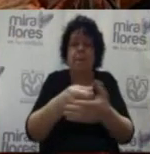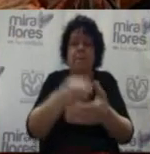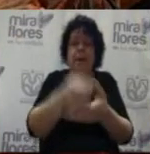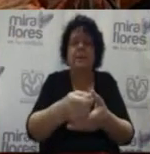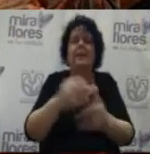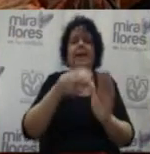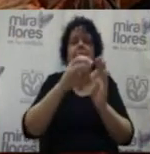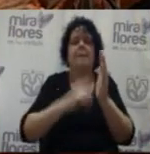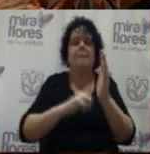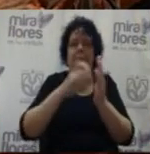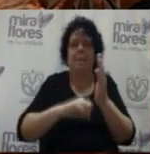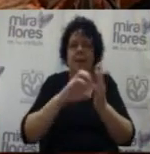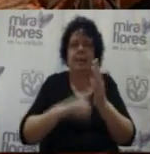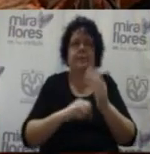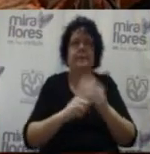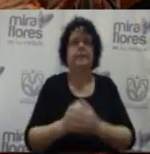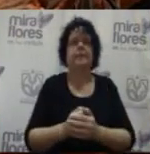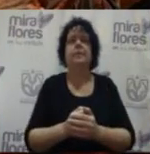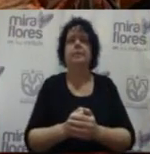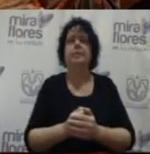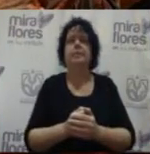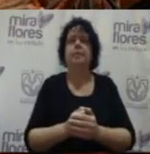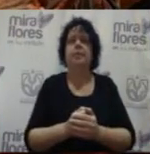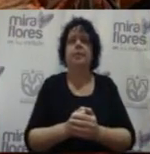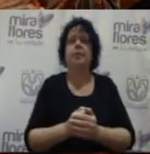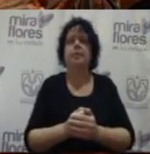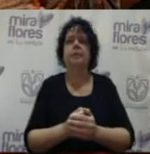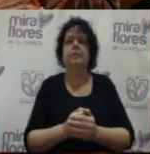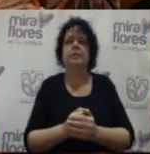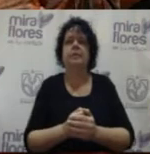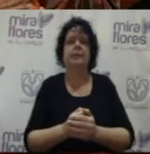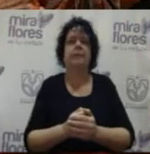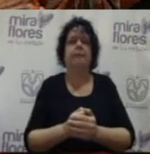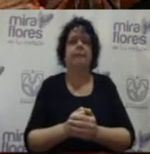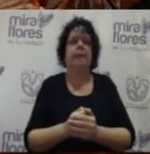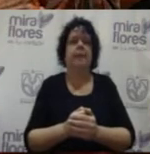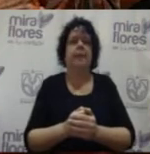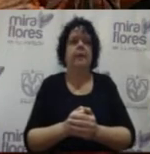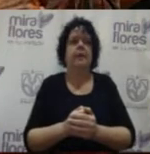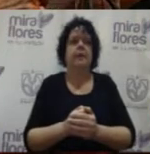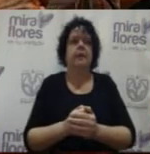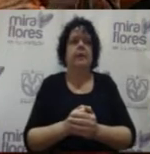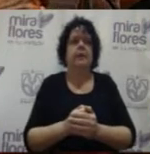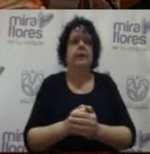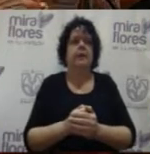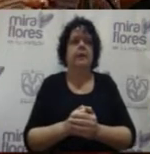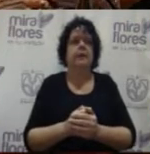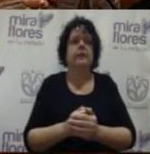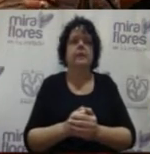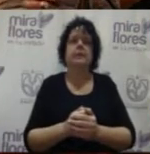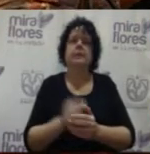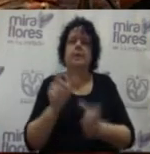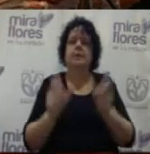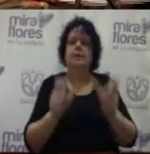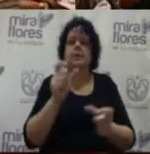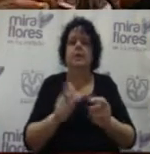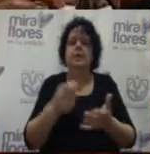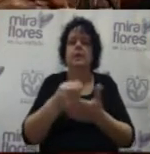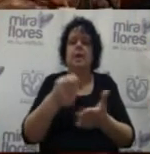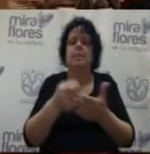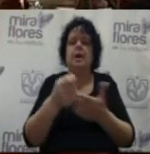se registra entre las tasas emitidas del 2018 versus 2019 para los contribuyentes puntuales. Muchas